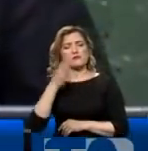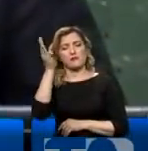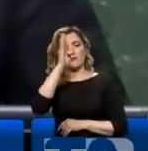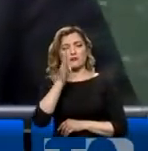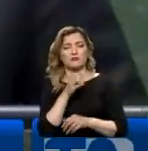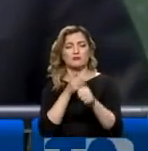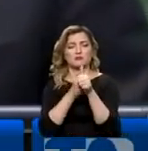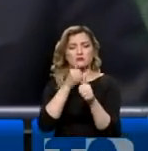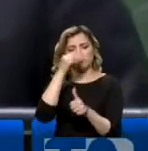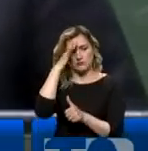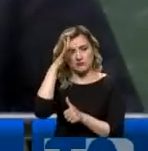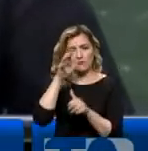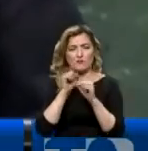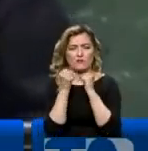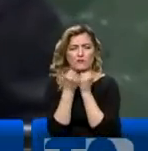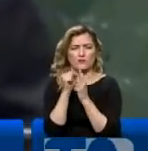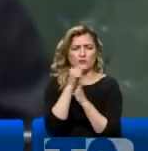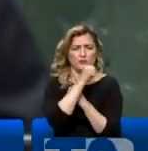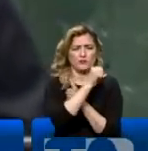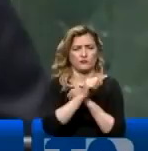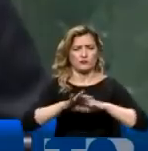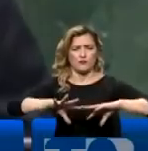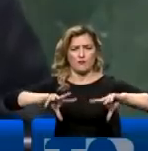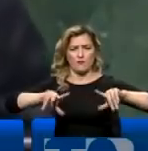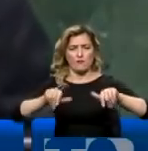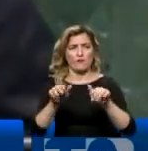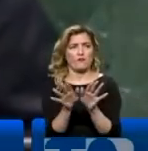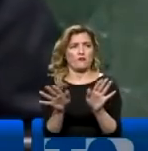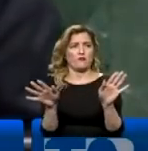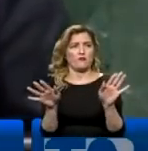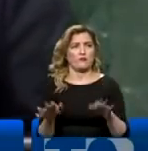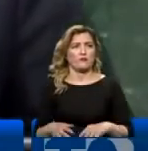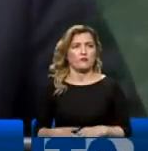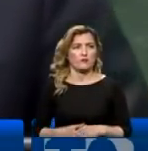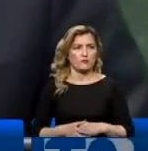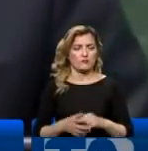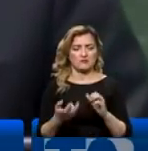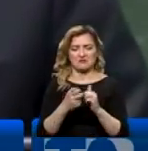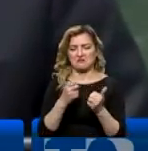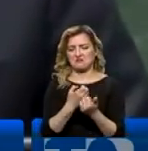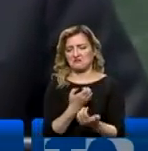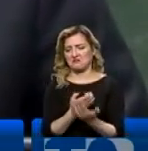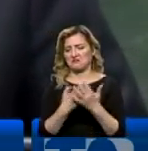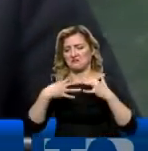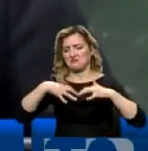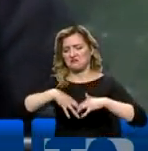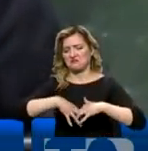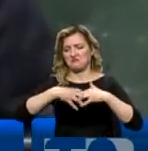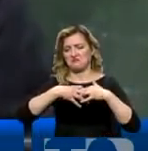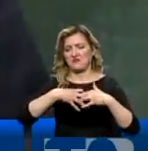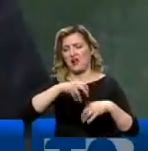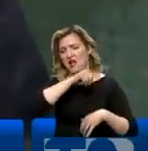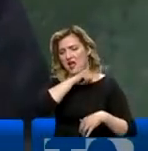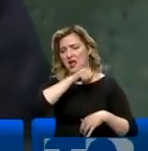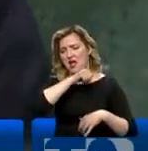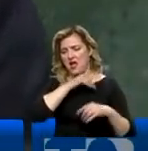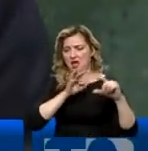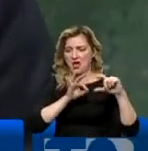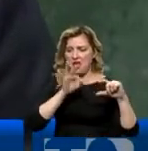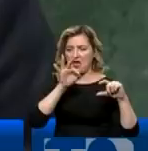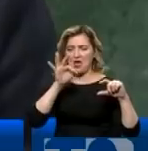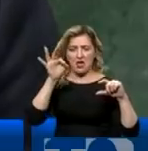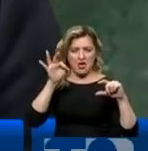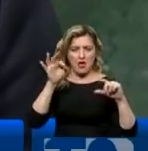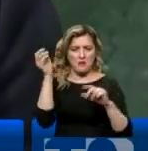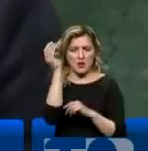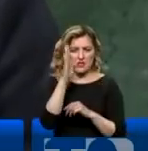socialismo, lo que nos puso en una situación de corrupción generalizada, grave recesión económica, altas tasas de criminalidad. Brasil también siente